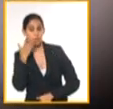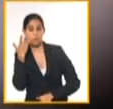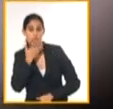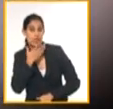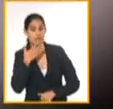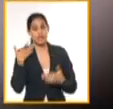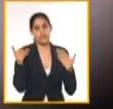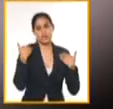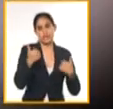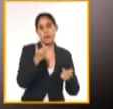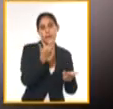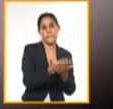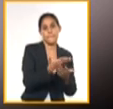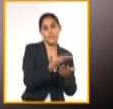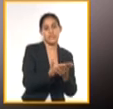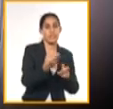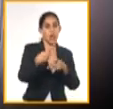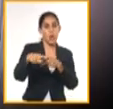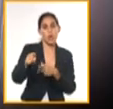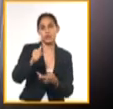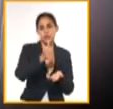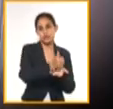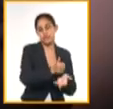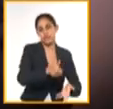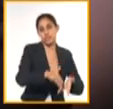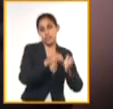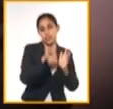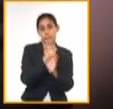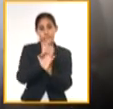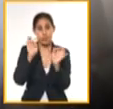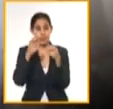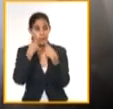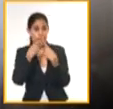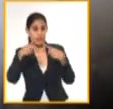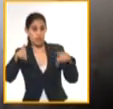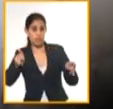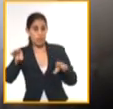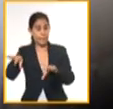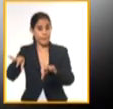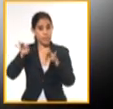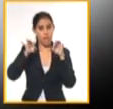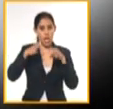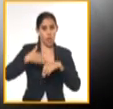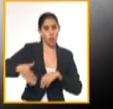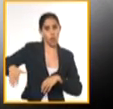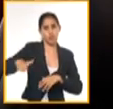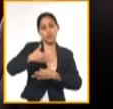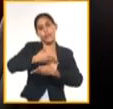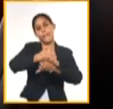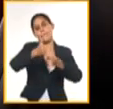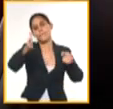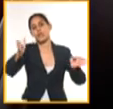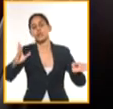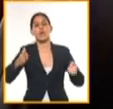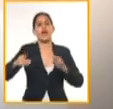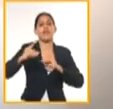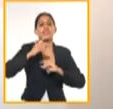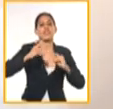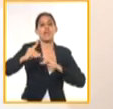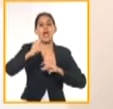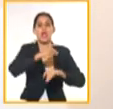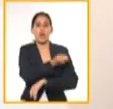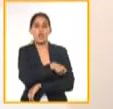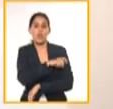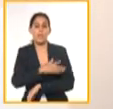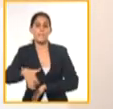del sector empresarial y de los servicios, especialistas y otros invitados. Abierto al diálogo con el pueblo a través de